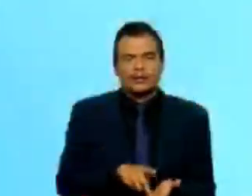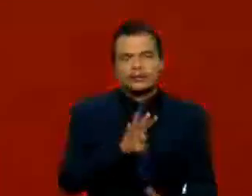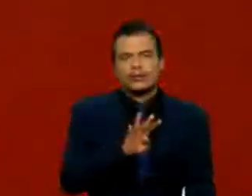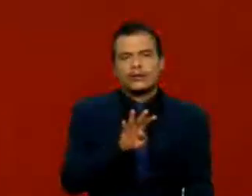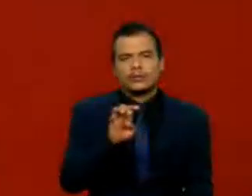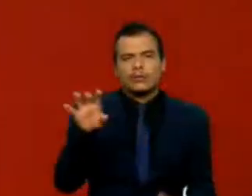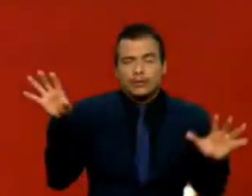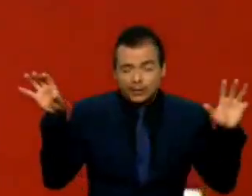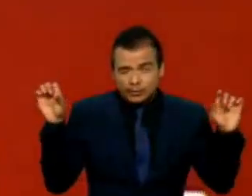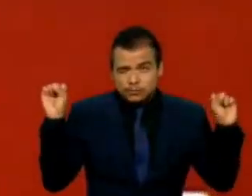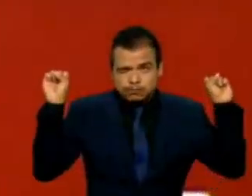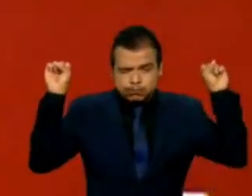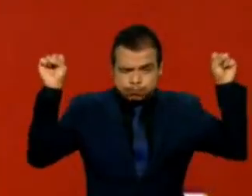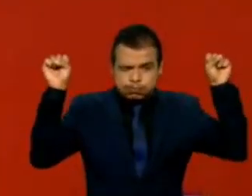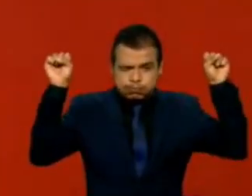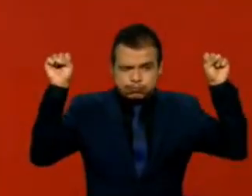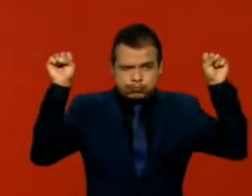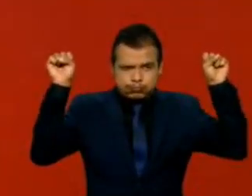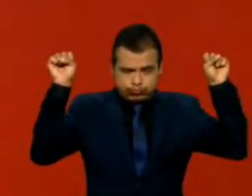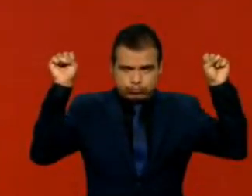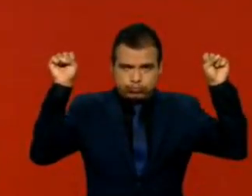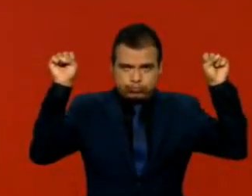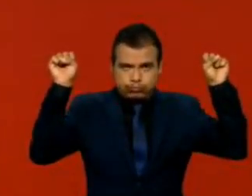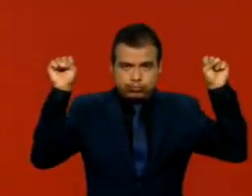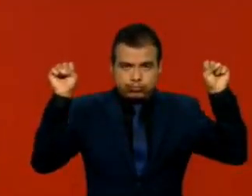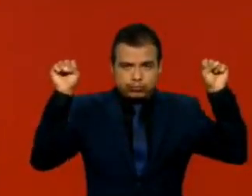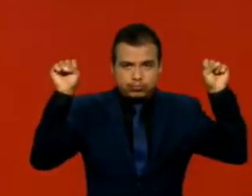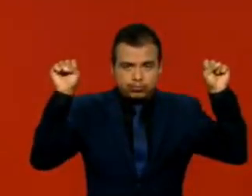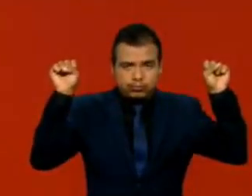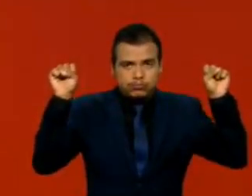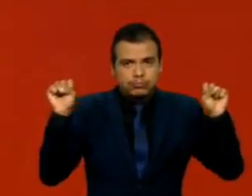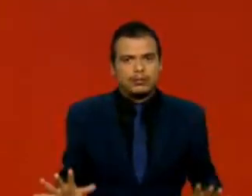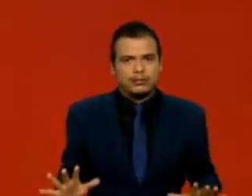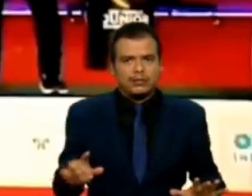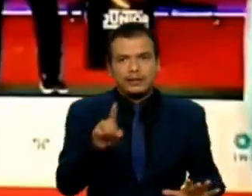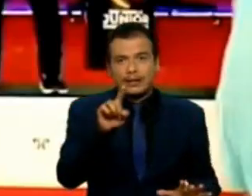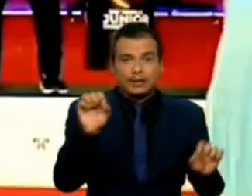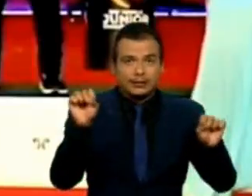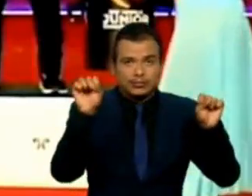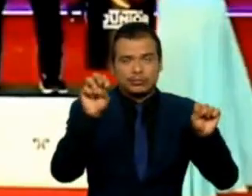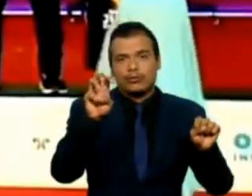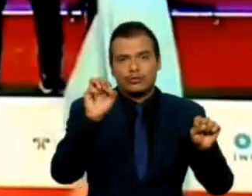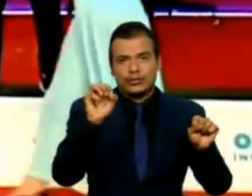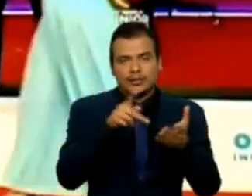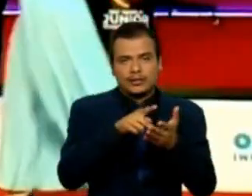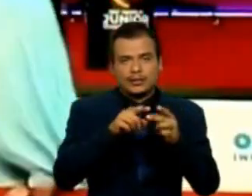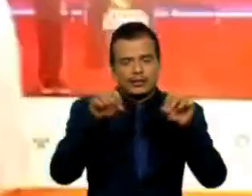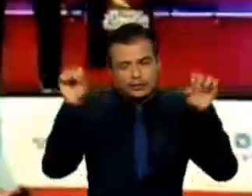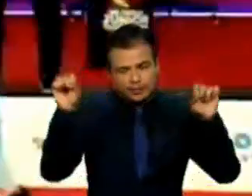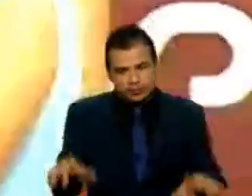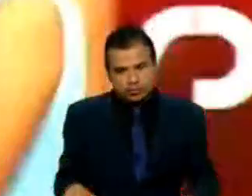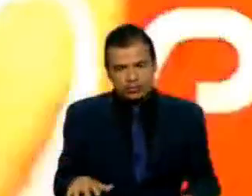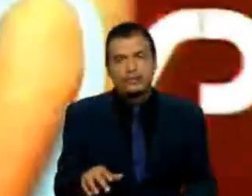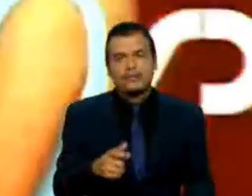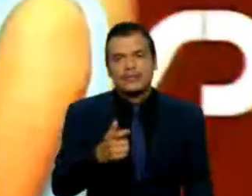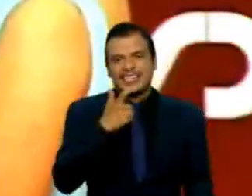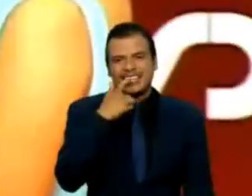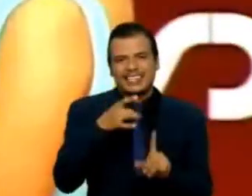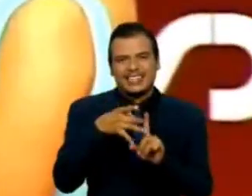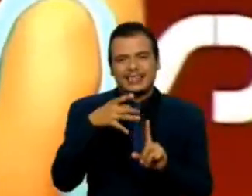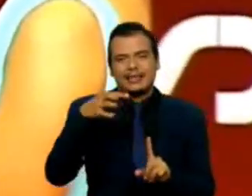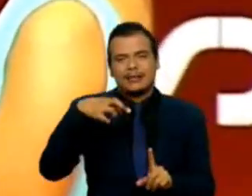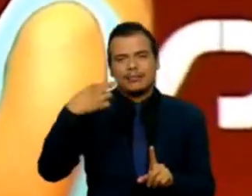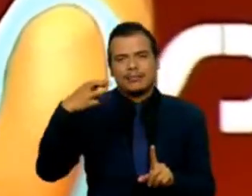levantar en su último intento 80 kg en el envión obtuvo la presea de plata y en el total olímpico también se